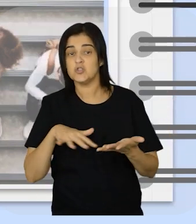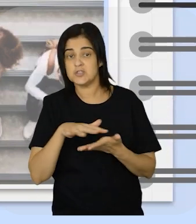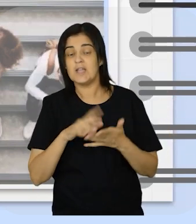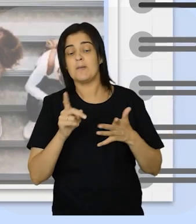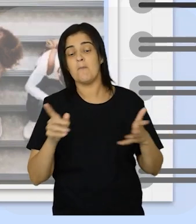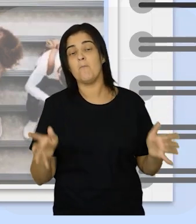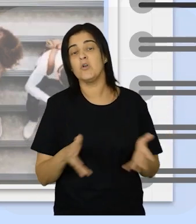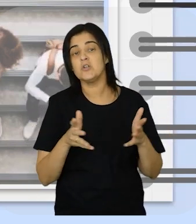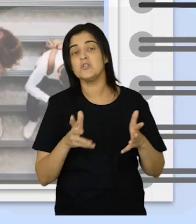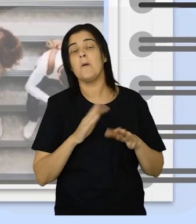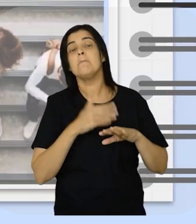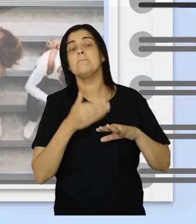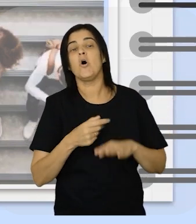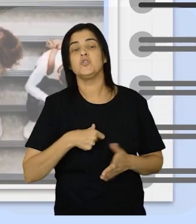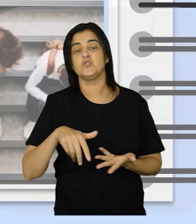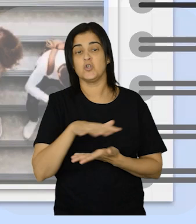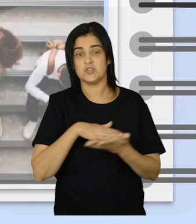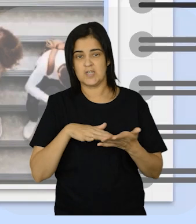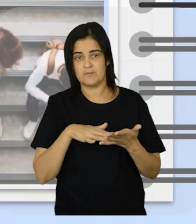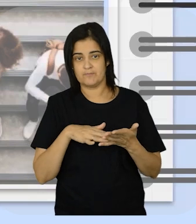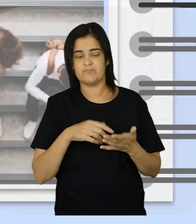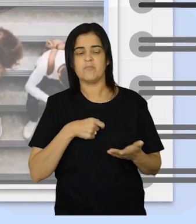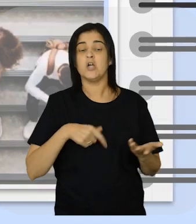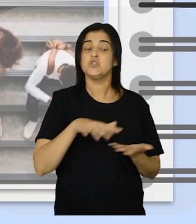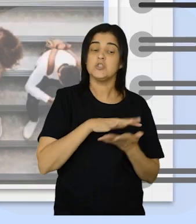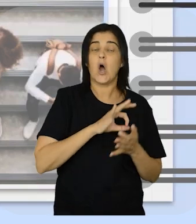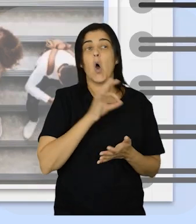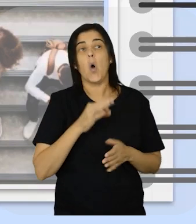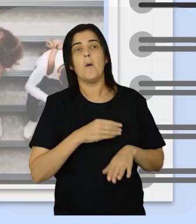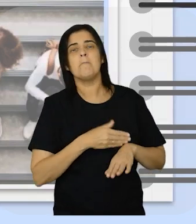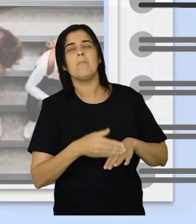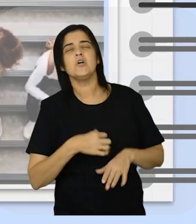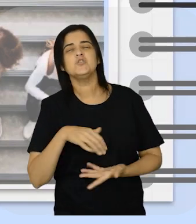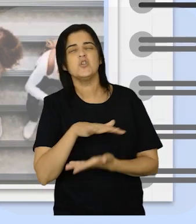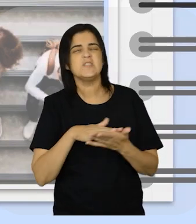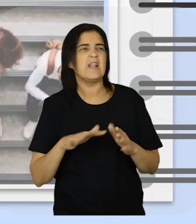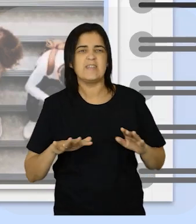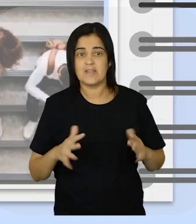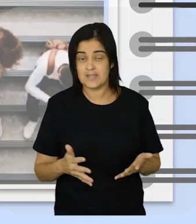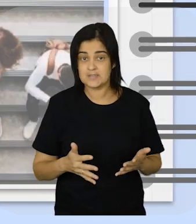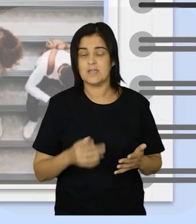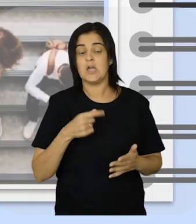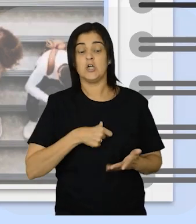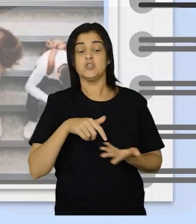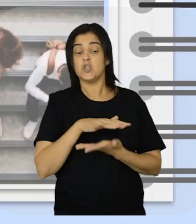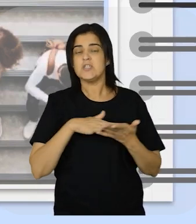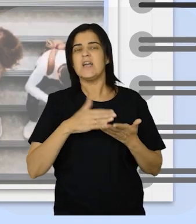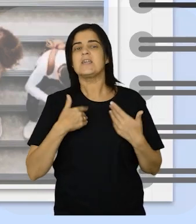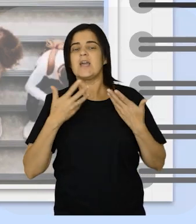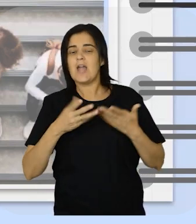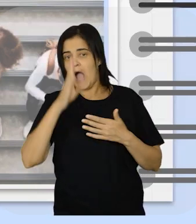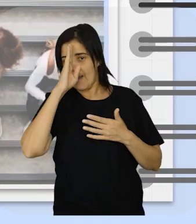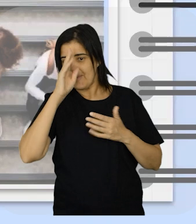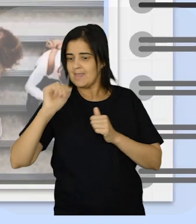que es la motivación prosocial. ¿Qué es la motivación social o prosocial? La motivación social es la motivación de aprender